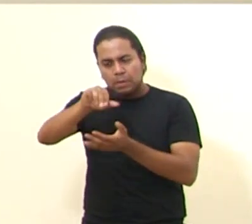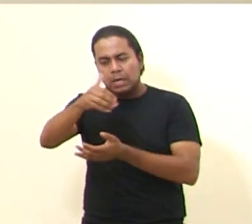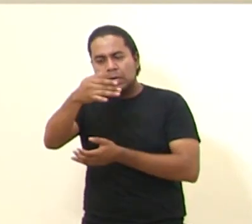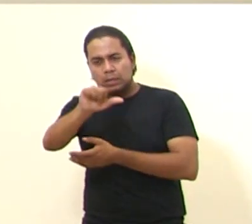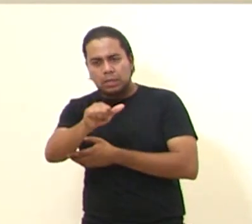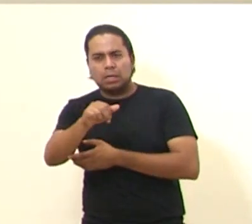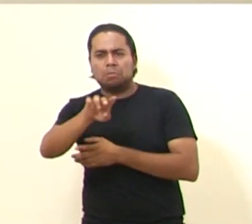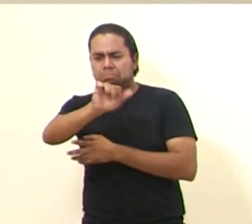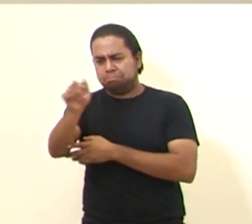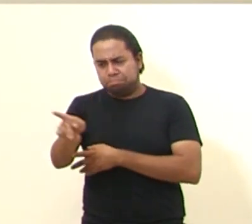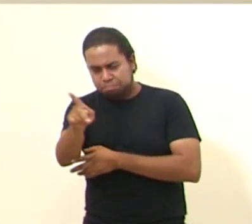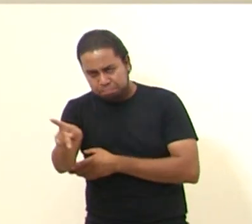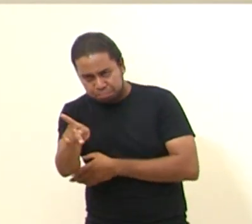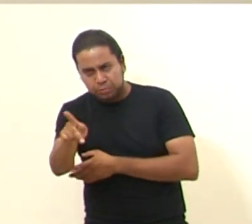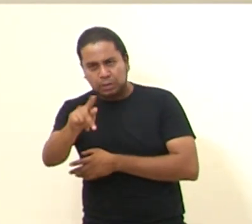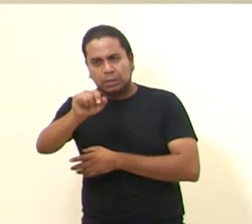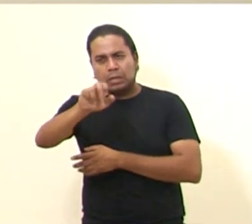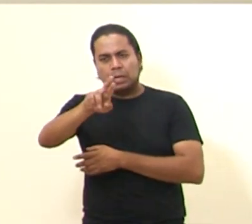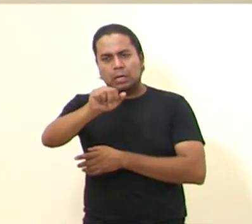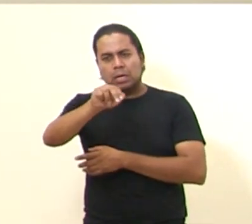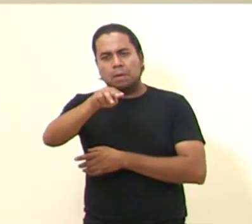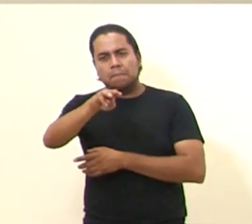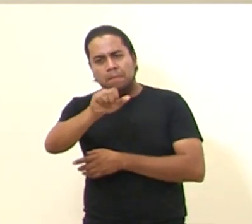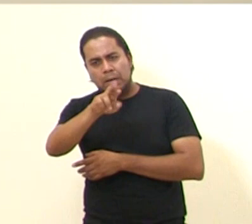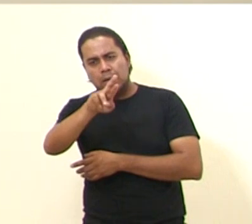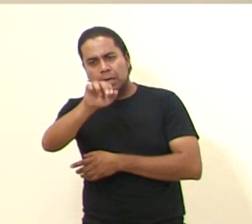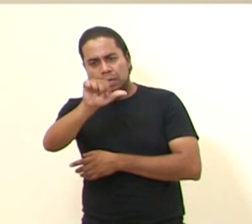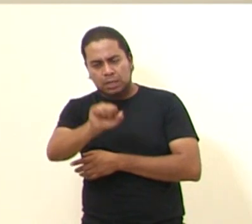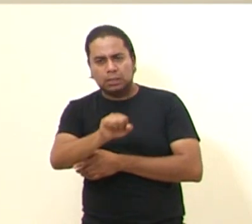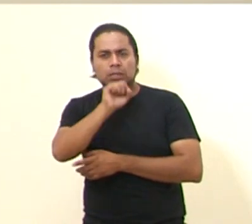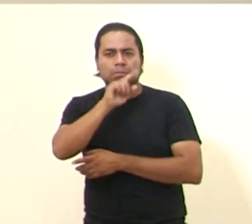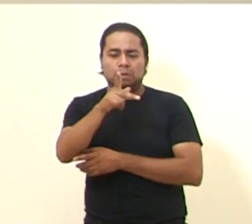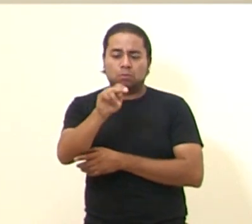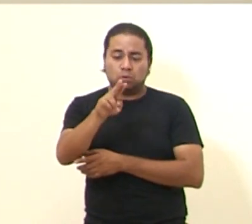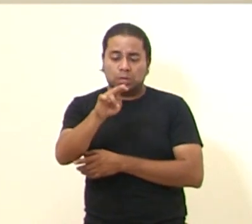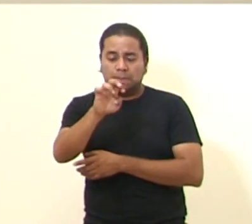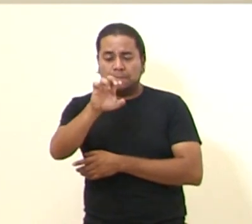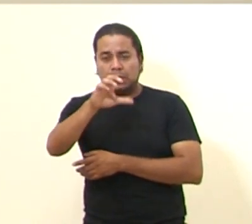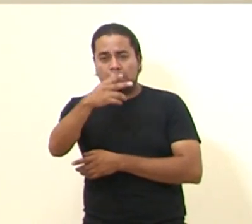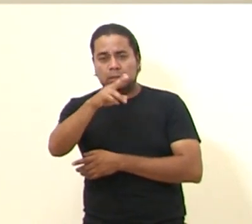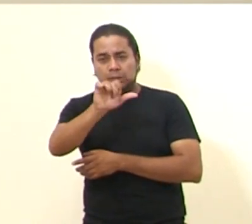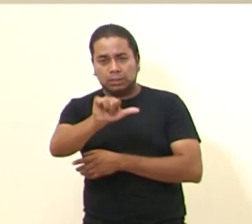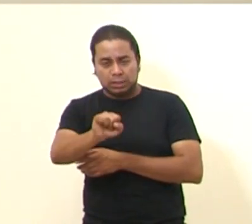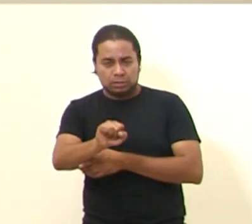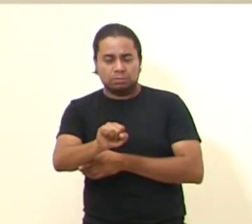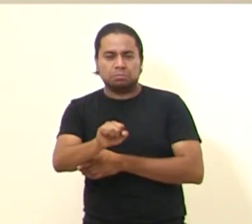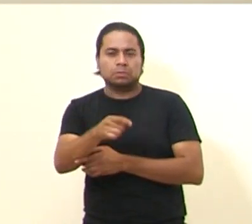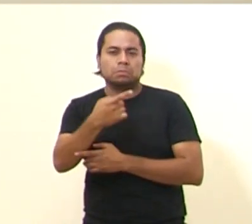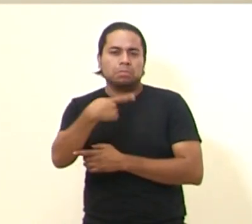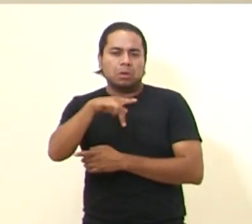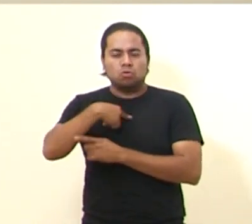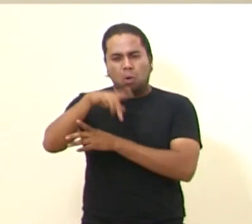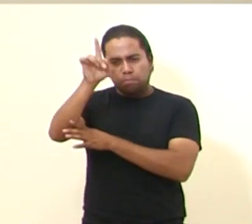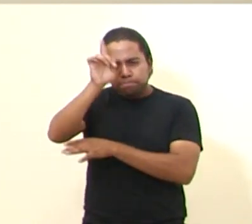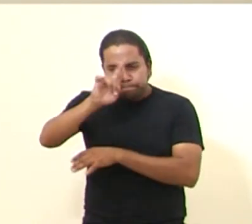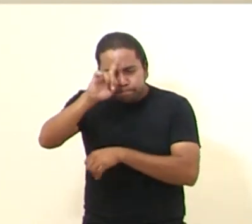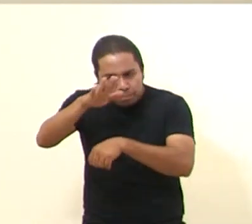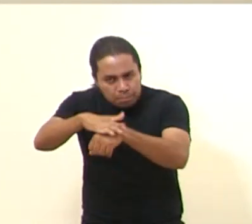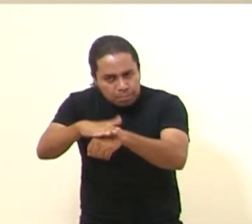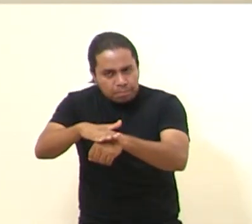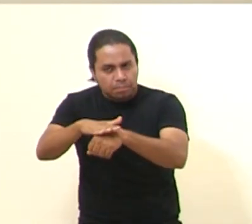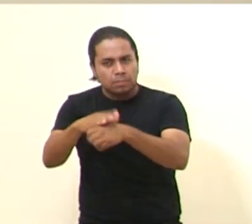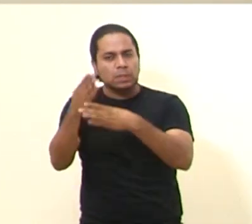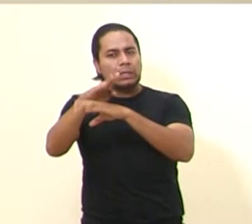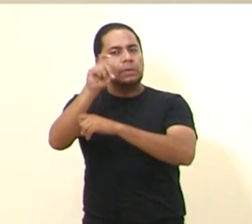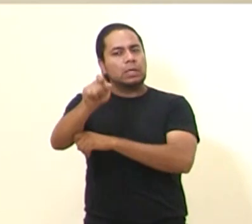purépechas, de los tarahumaras, pero yo les recomiendo que hablemos, que investiguemos primero